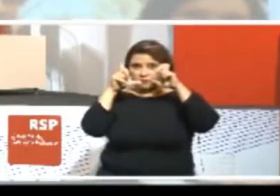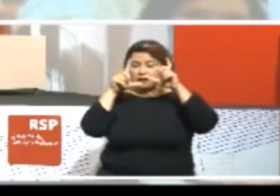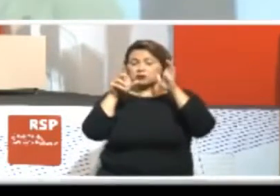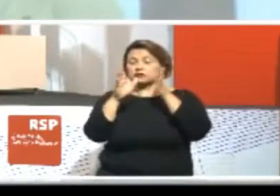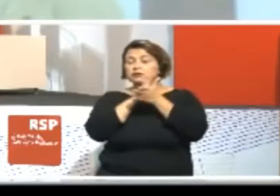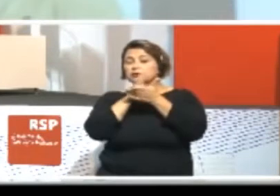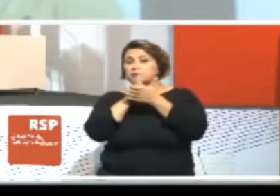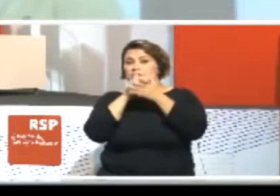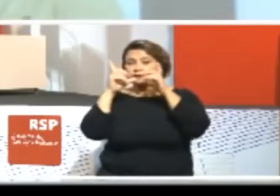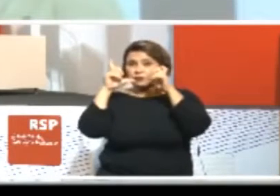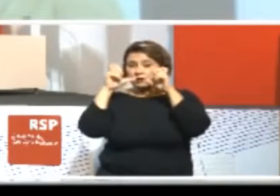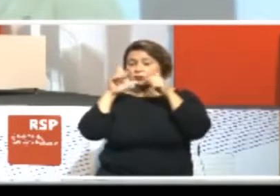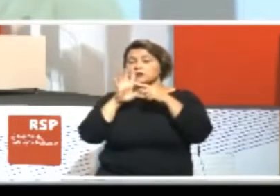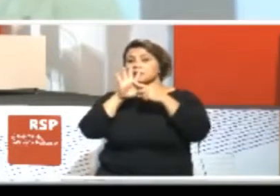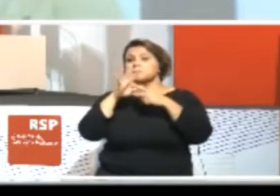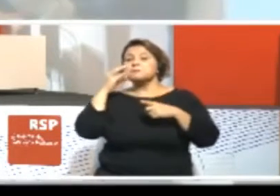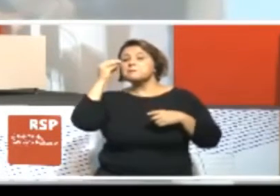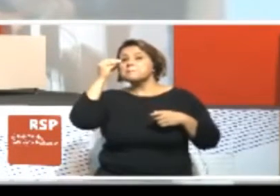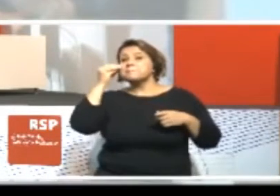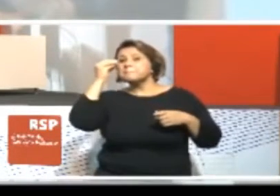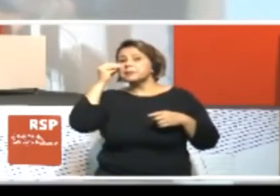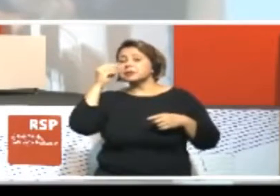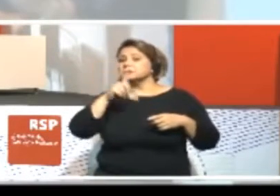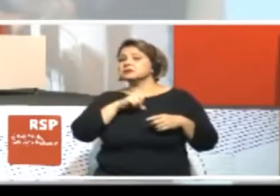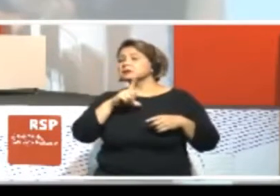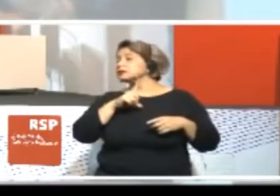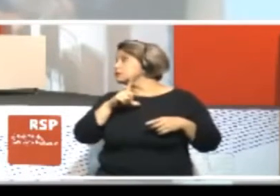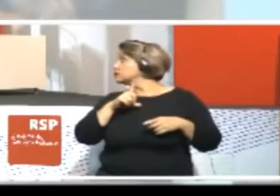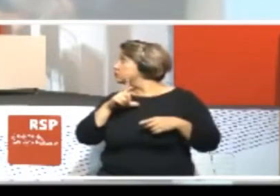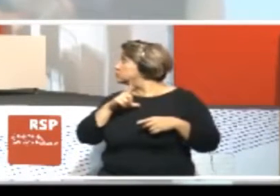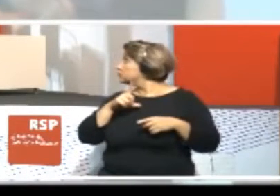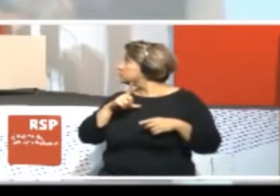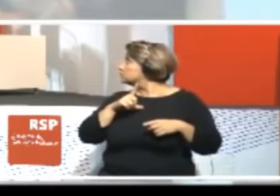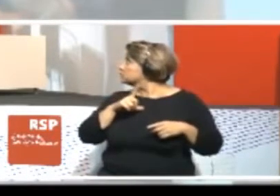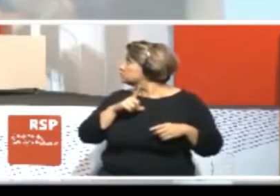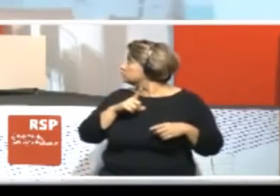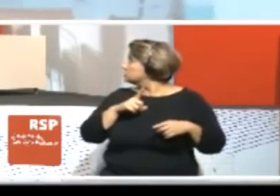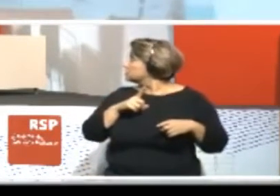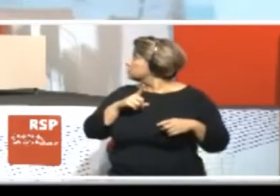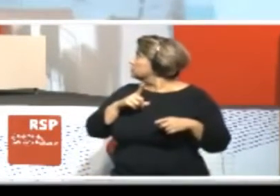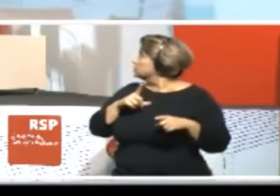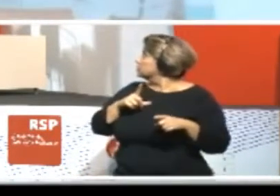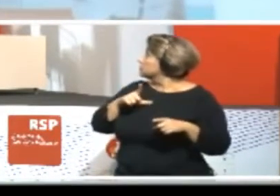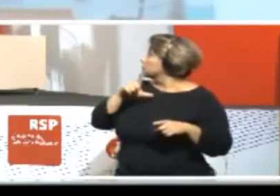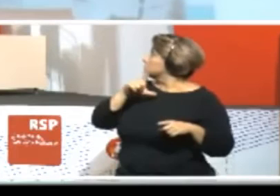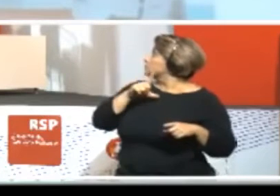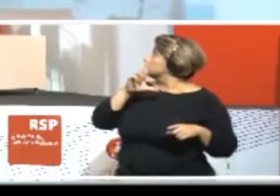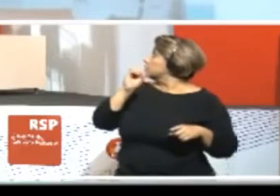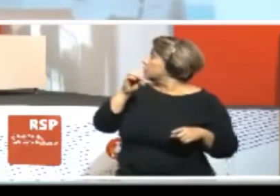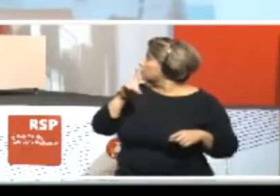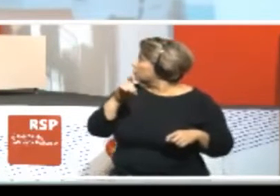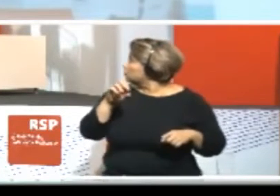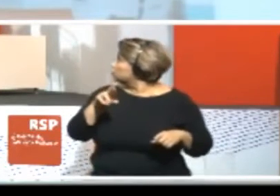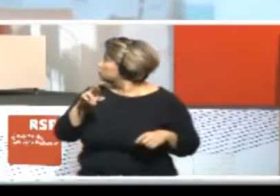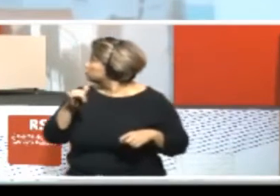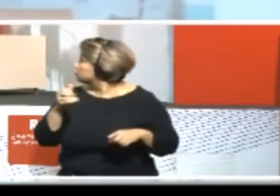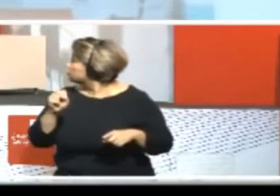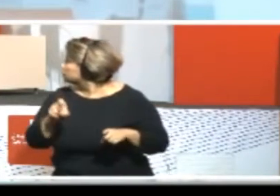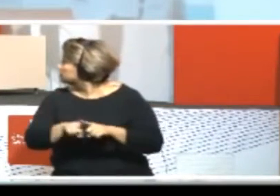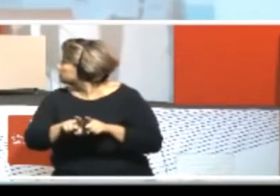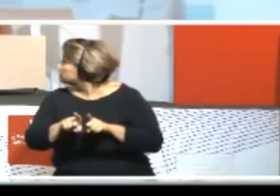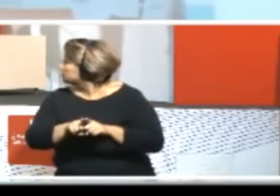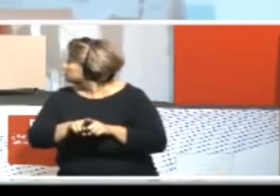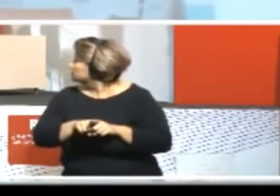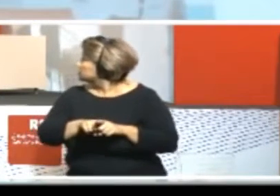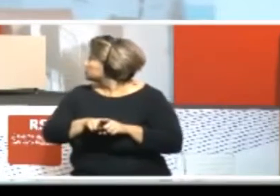experiencias que he tenido con ellos. Esto es en Honduras. Este es un seminario nacional